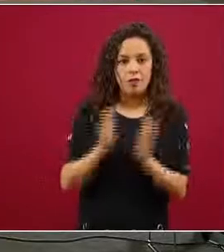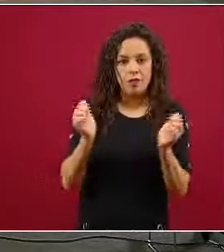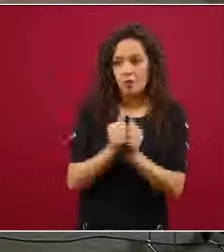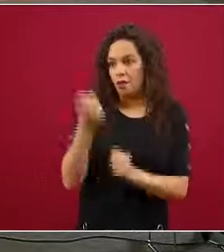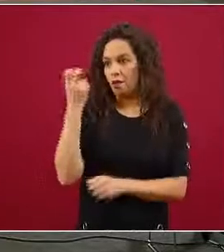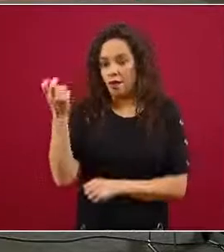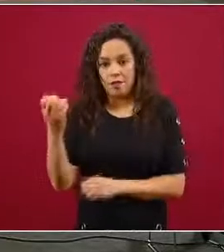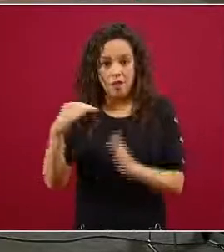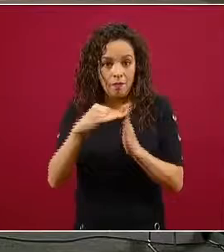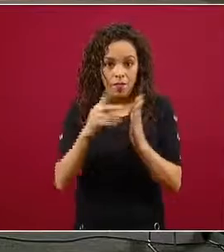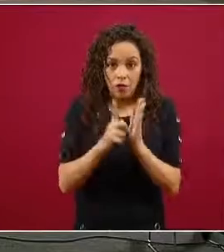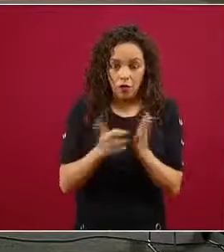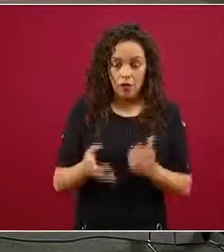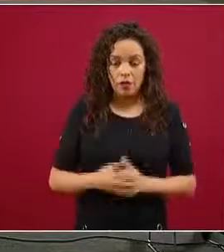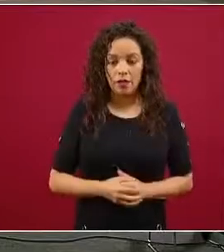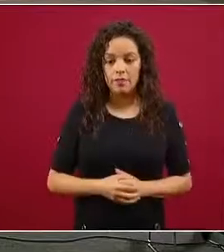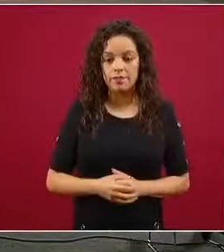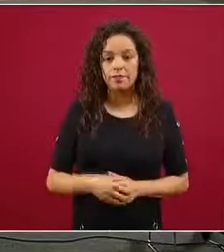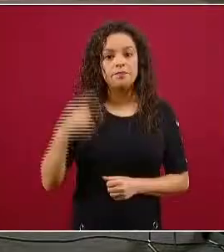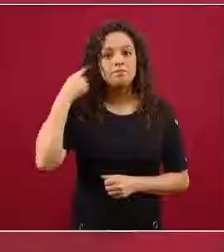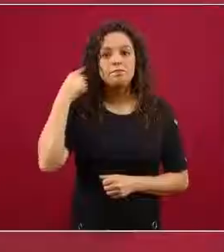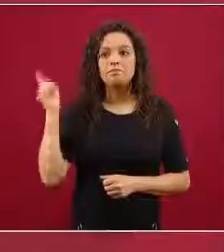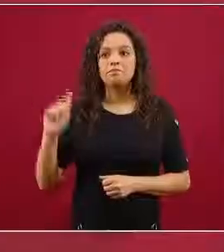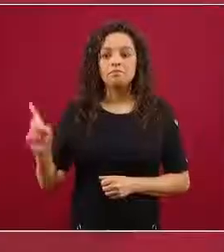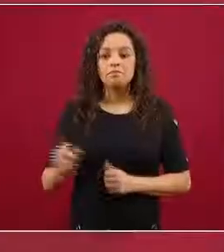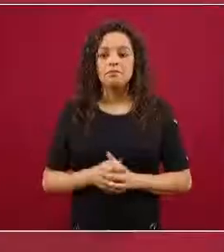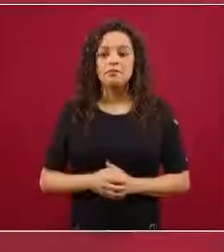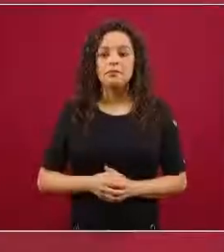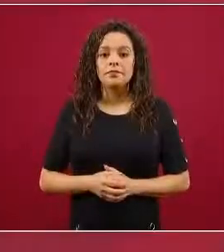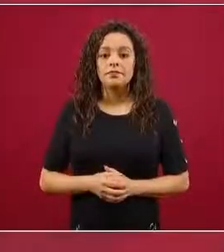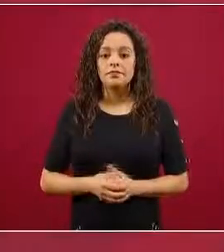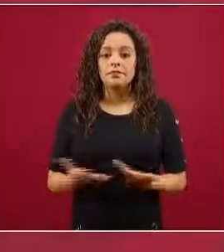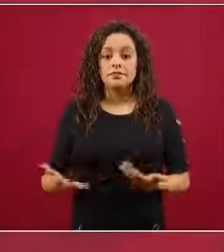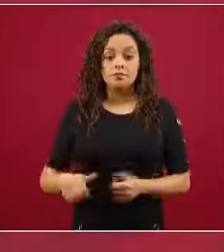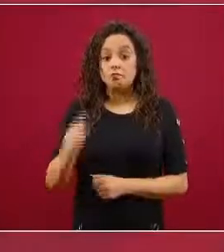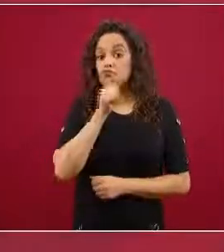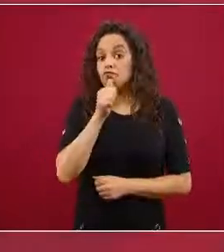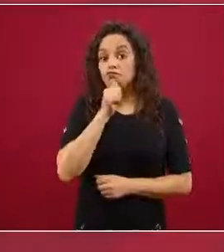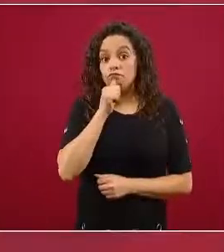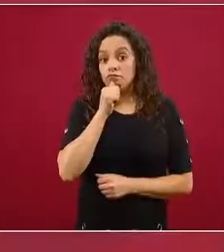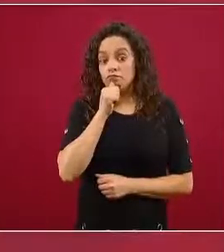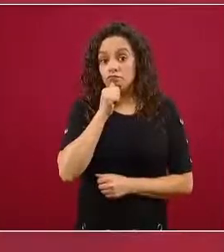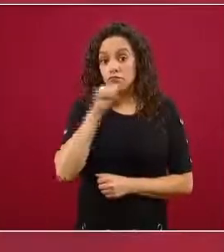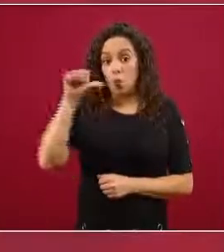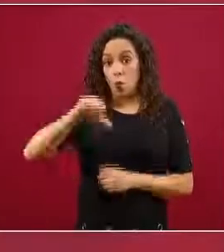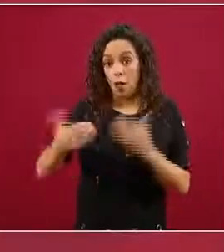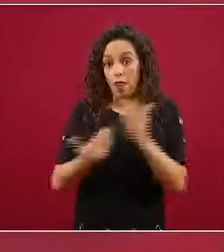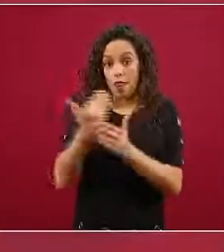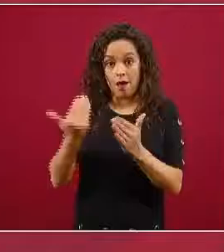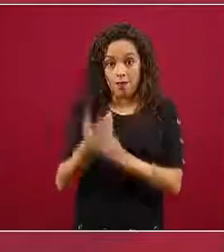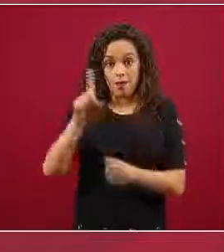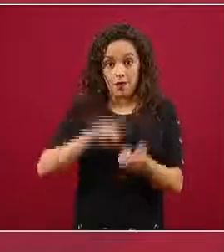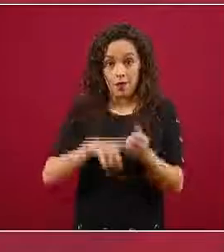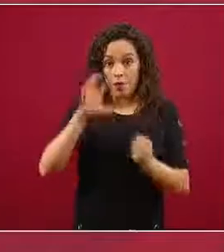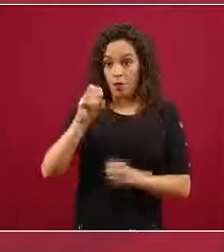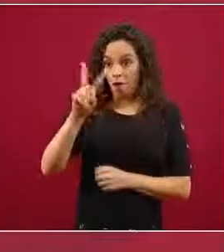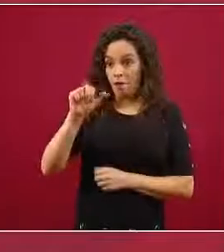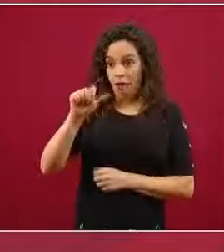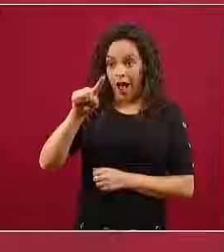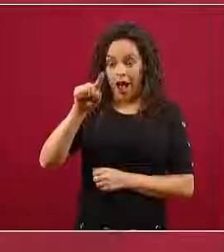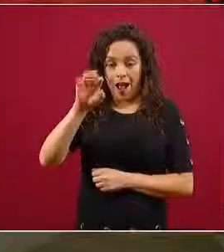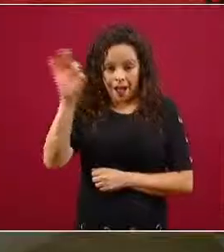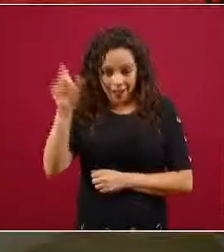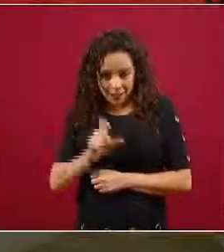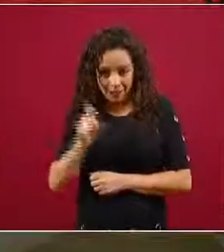No hemos llegado todavía a eso. Esta mañana que participamos en la reunión de la iniciativa COVAX, precisamente se conversó